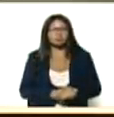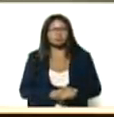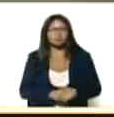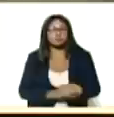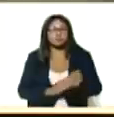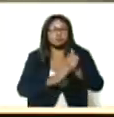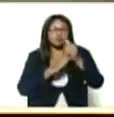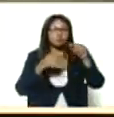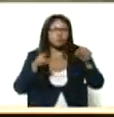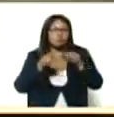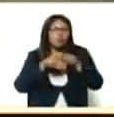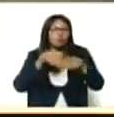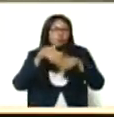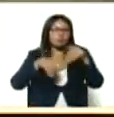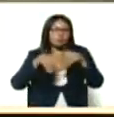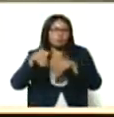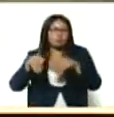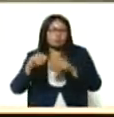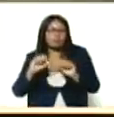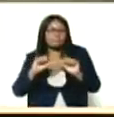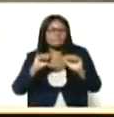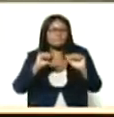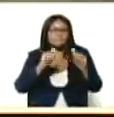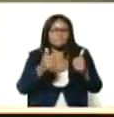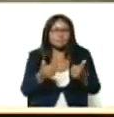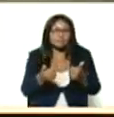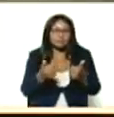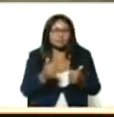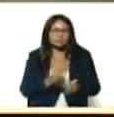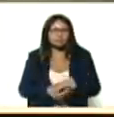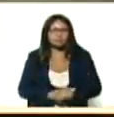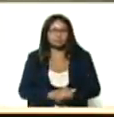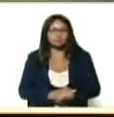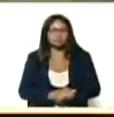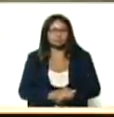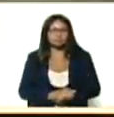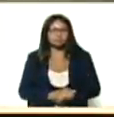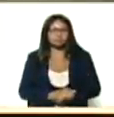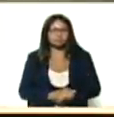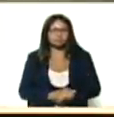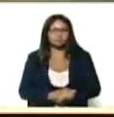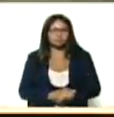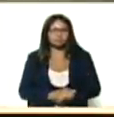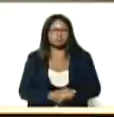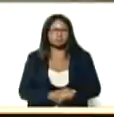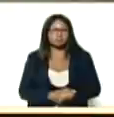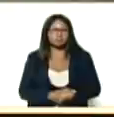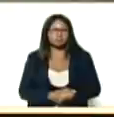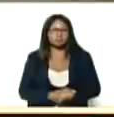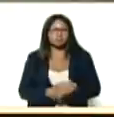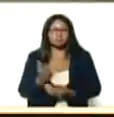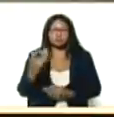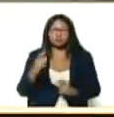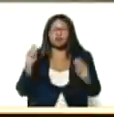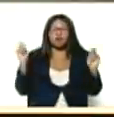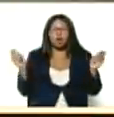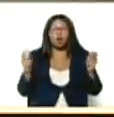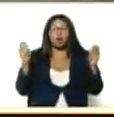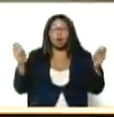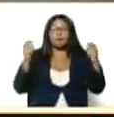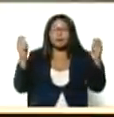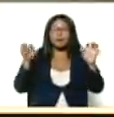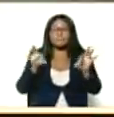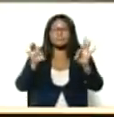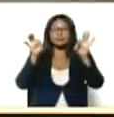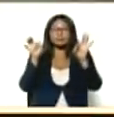electoral, se inicia la, o mejor dicho, vino una jornada especial de inscripción en